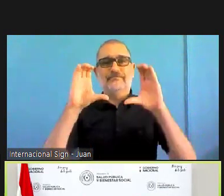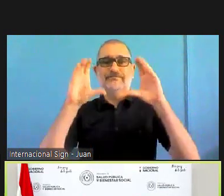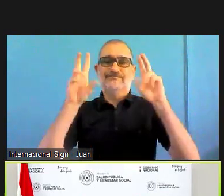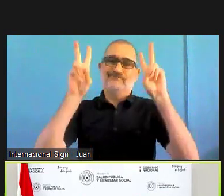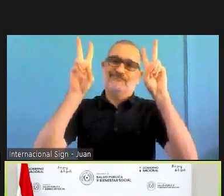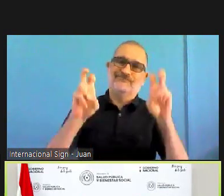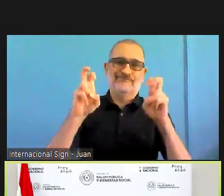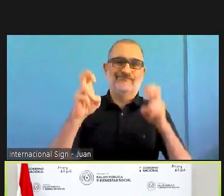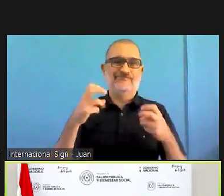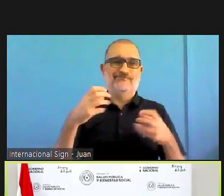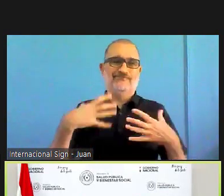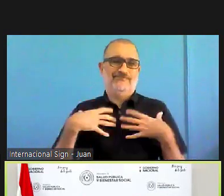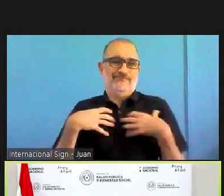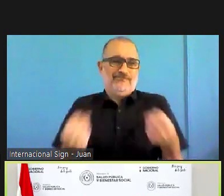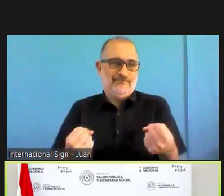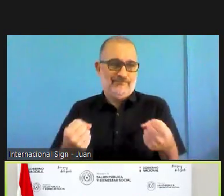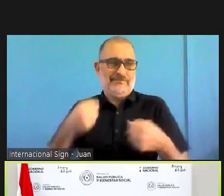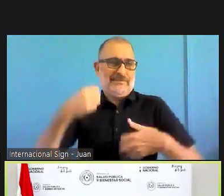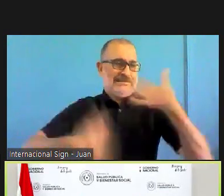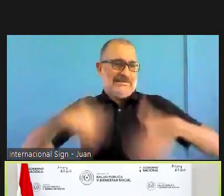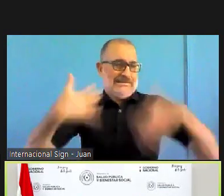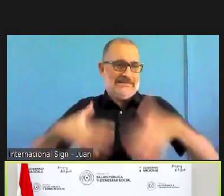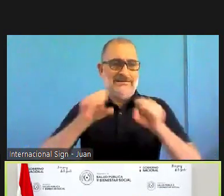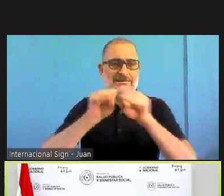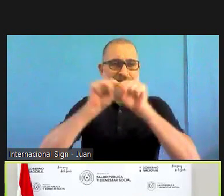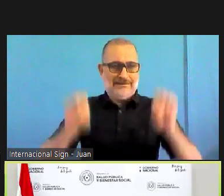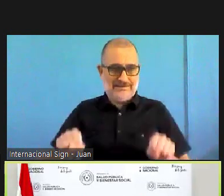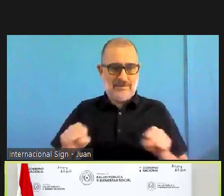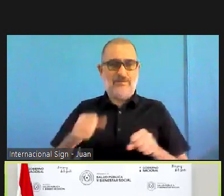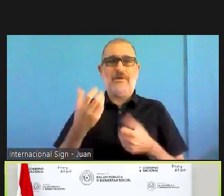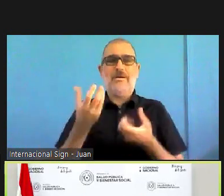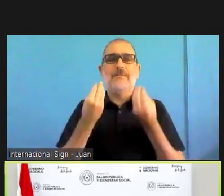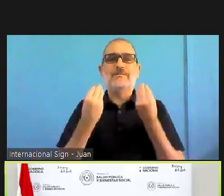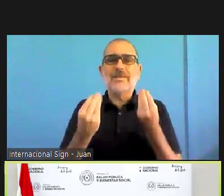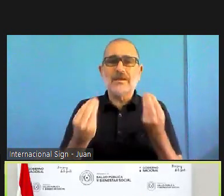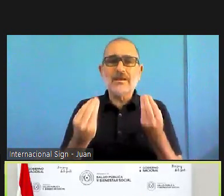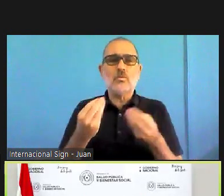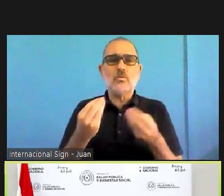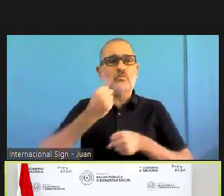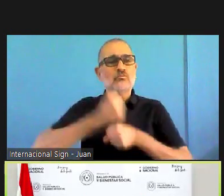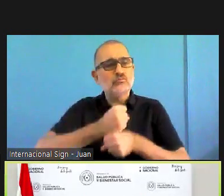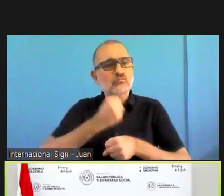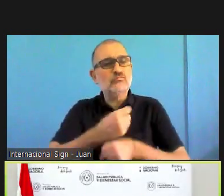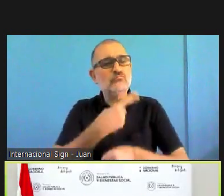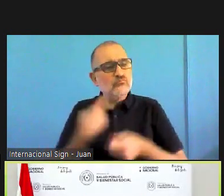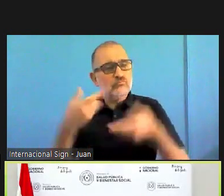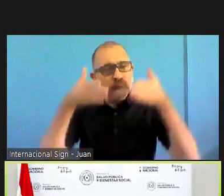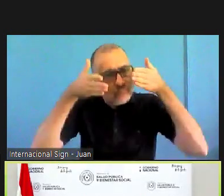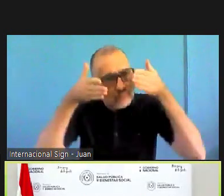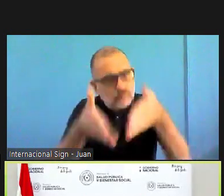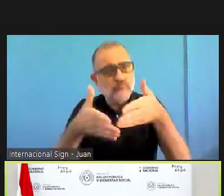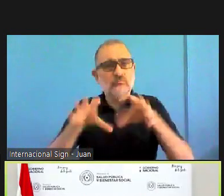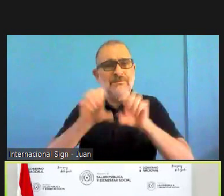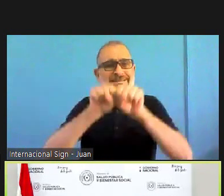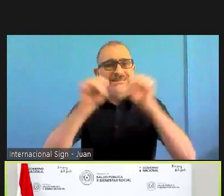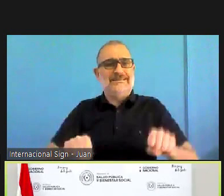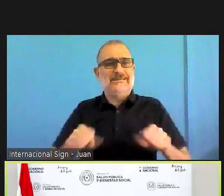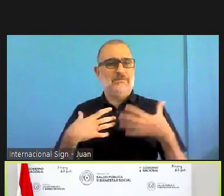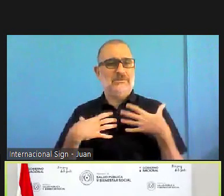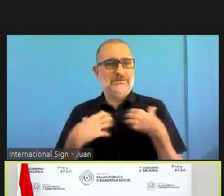sistema de salud en el manejo y prevención de las enfermedades crónicas y la salud mental en periodos de pandemia. Esta